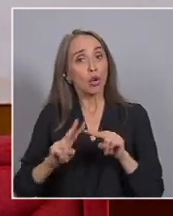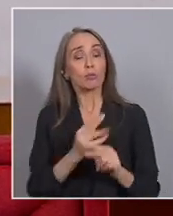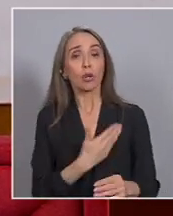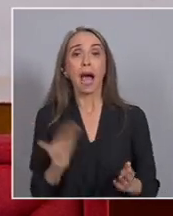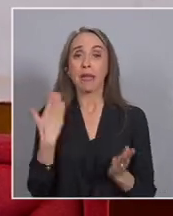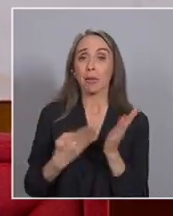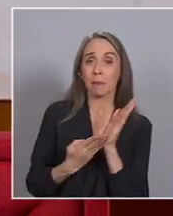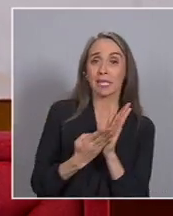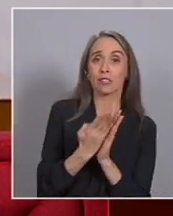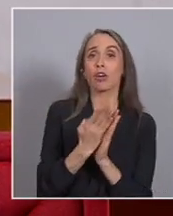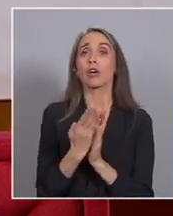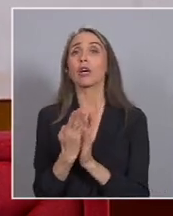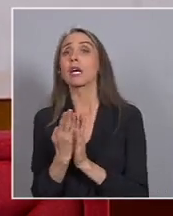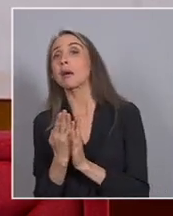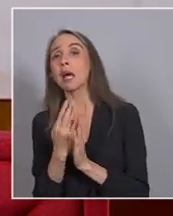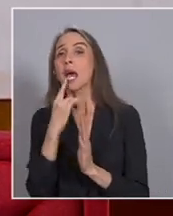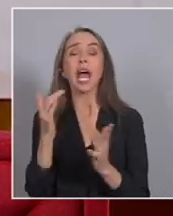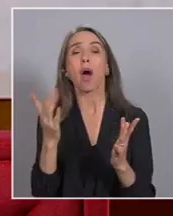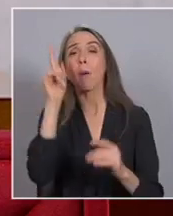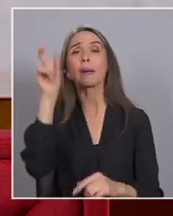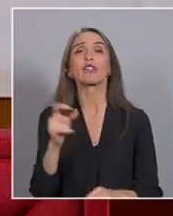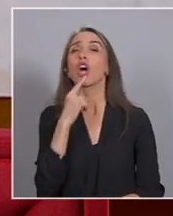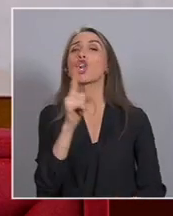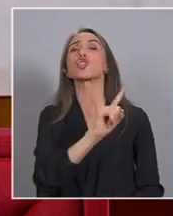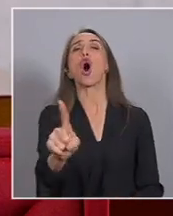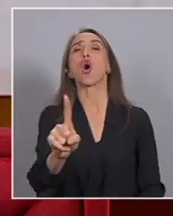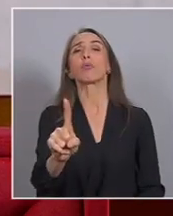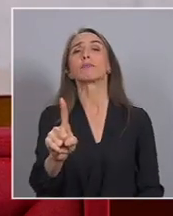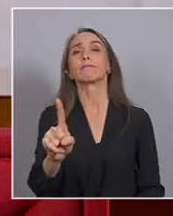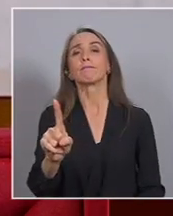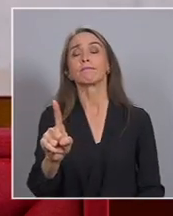que al principio siempre dicen que alguien siempre dice que no.